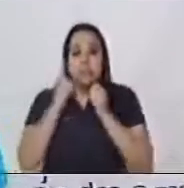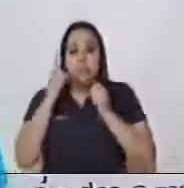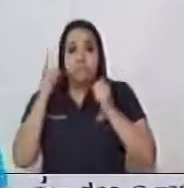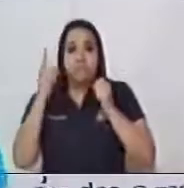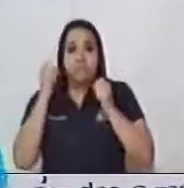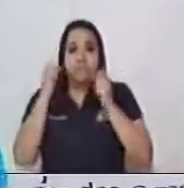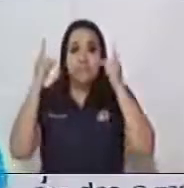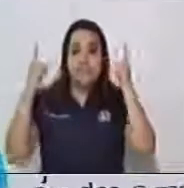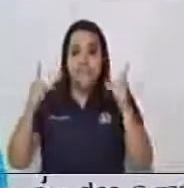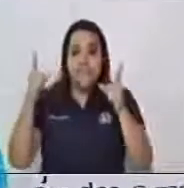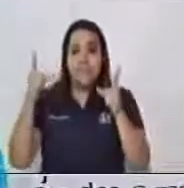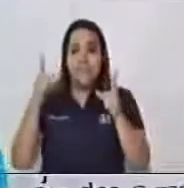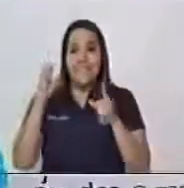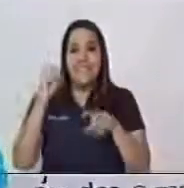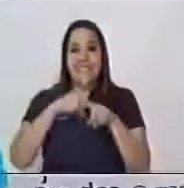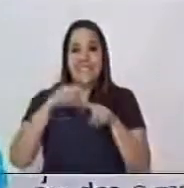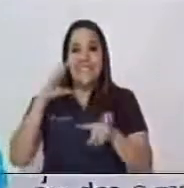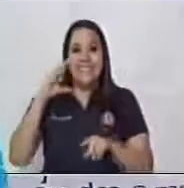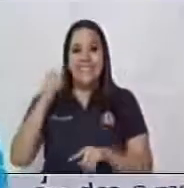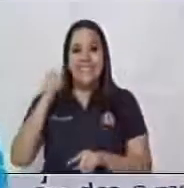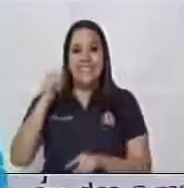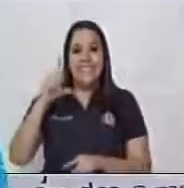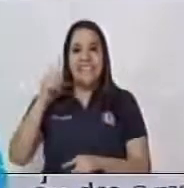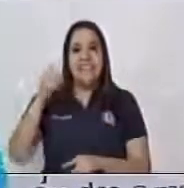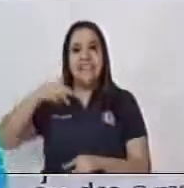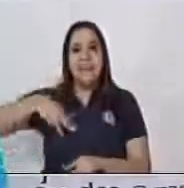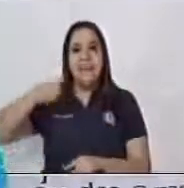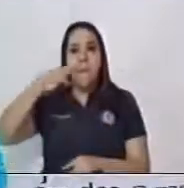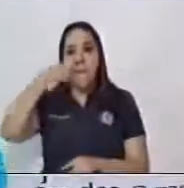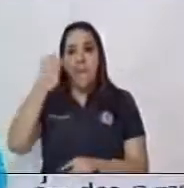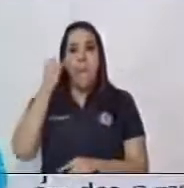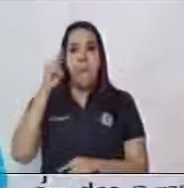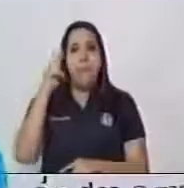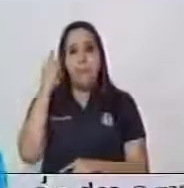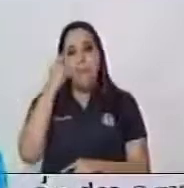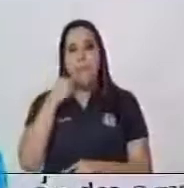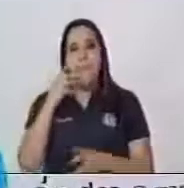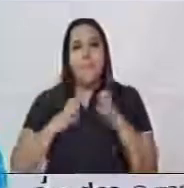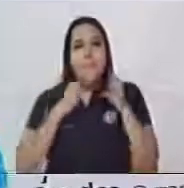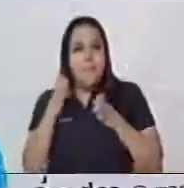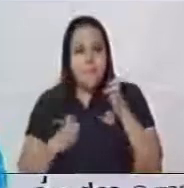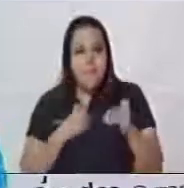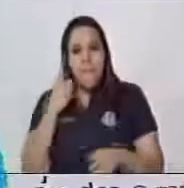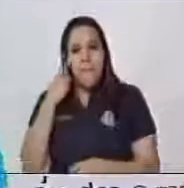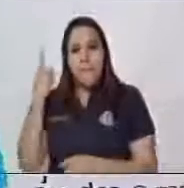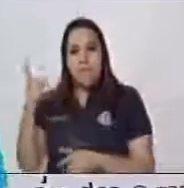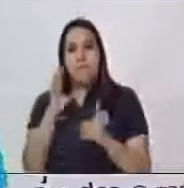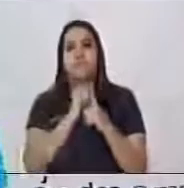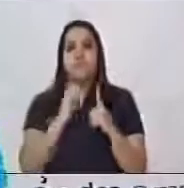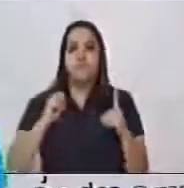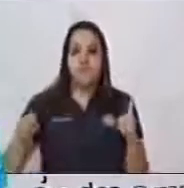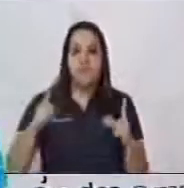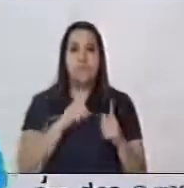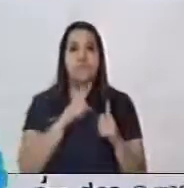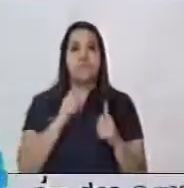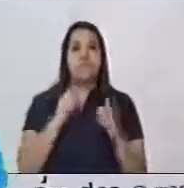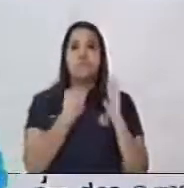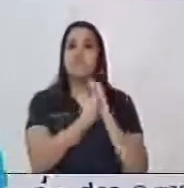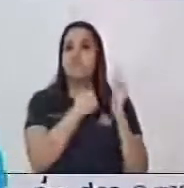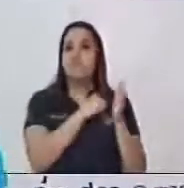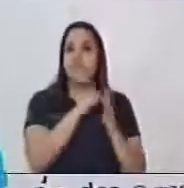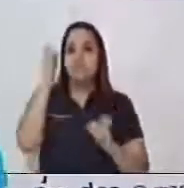lo leímos anteriormente, expresan emociones. Estas oraciones hacen uso de los signos